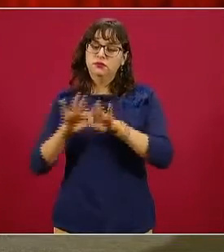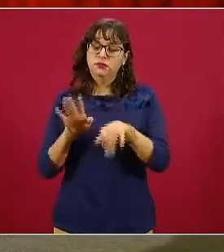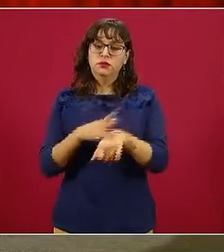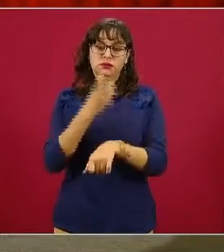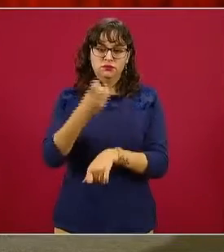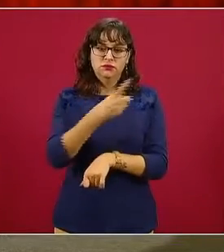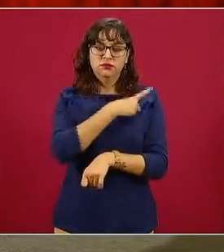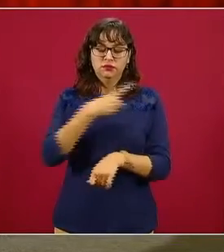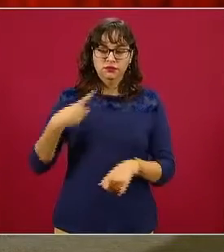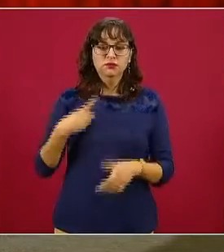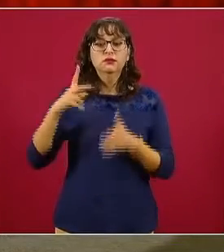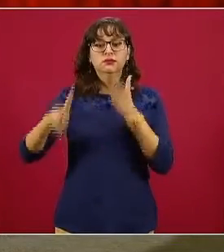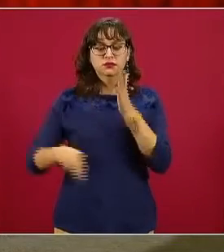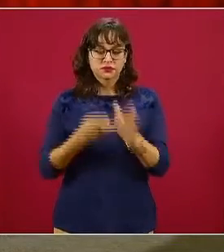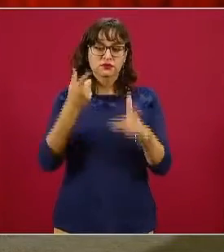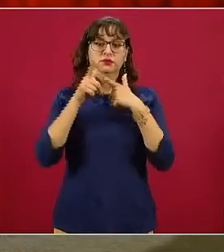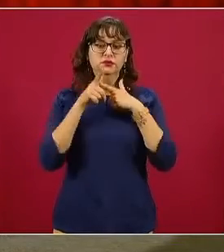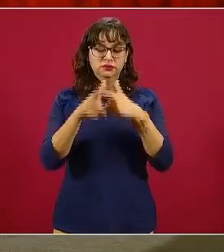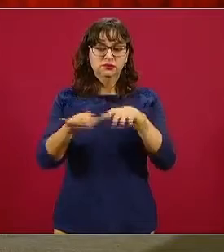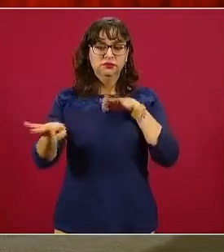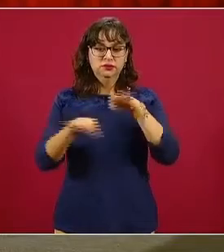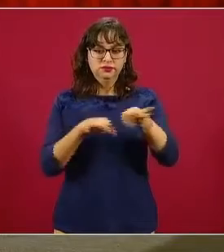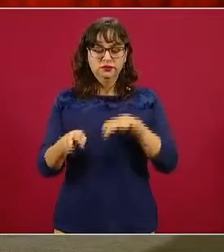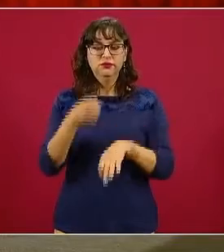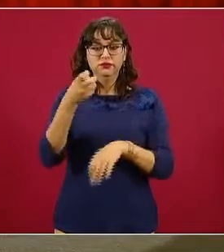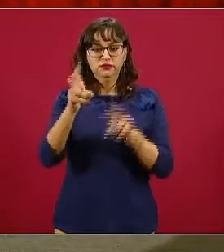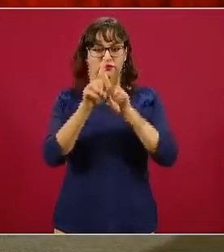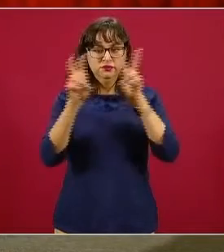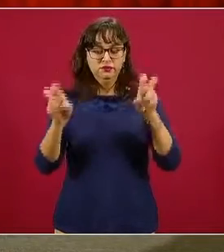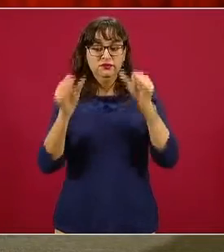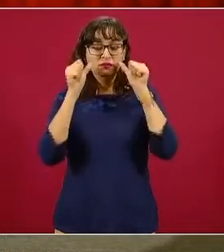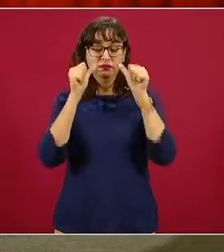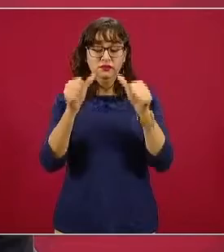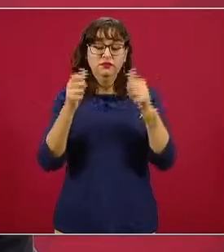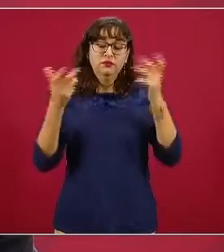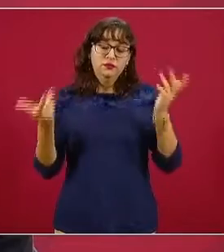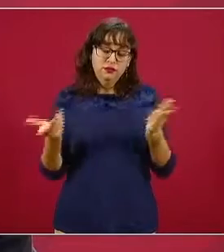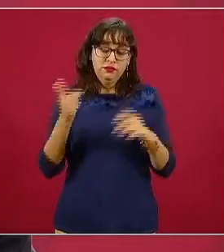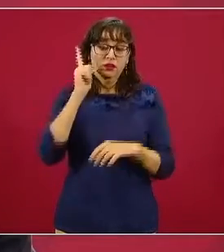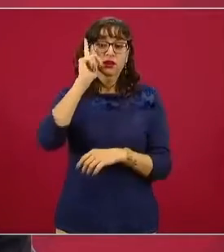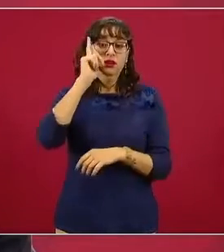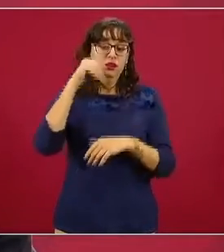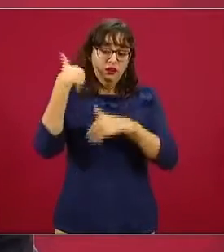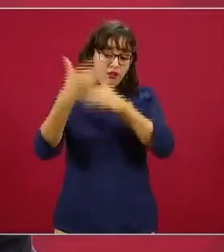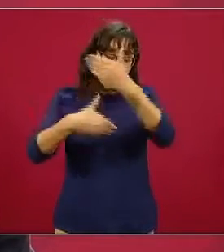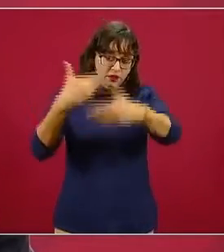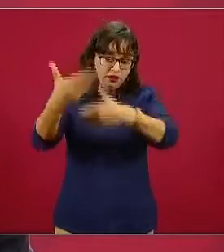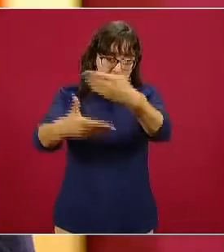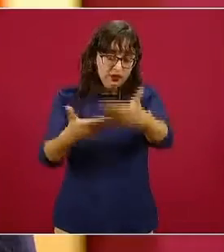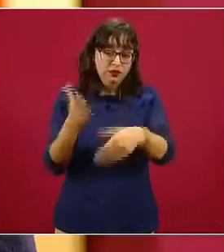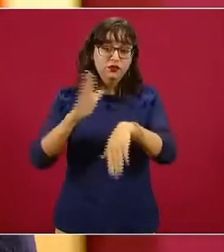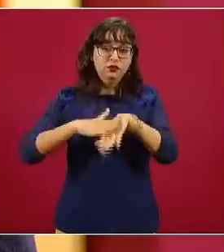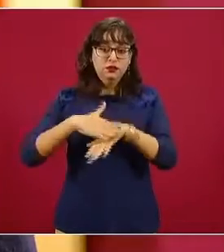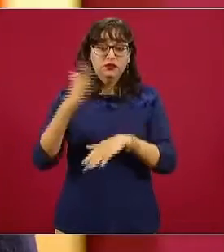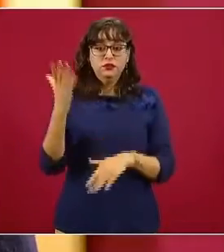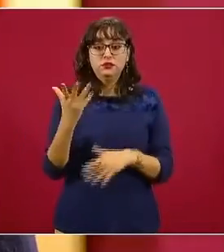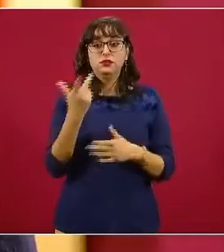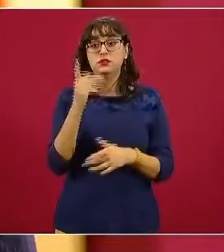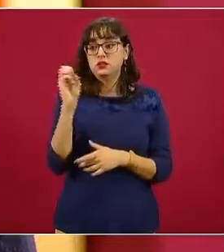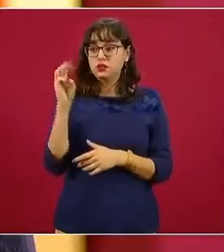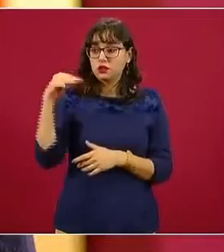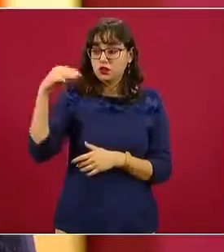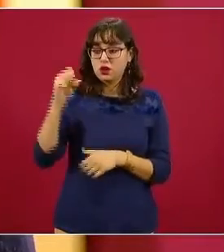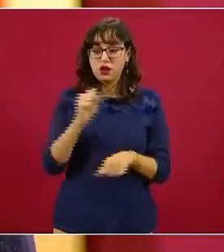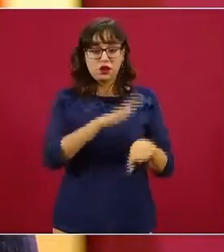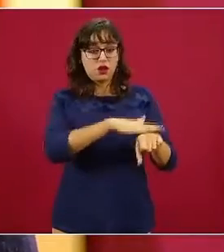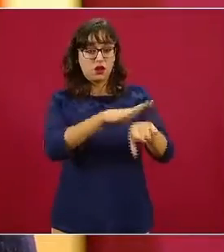operaciones para ir recuperando esta atención. Supongo que más adelante todos los países, y seguramente al llamado de la Organización de Naciones